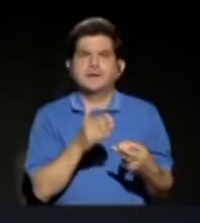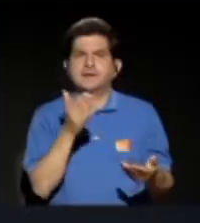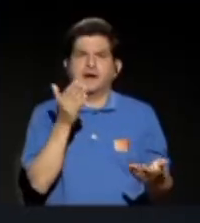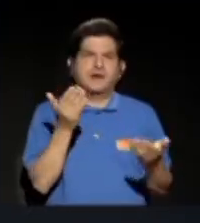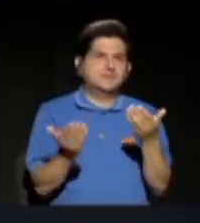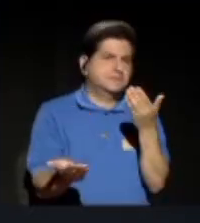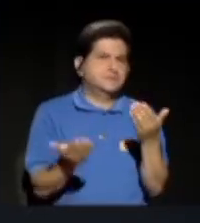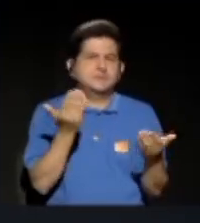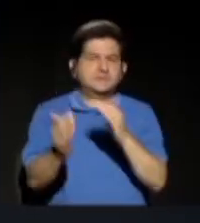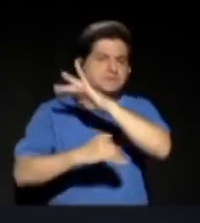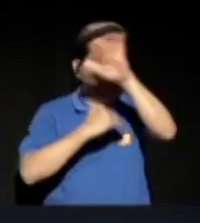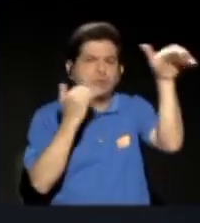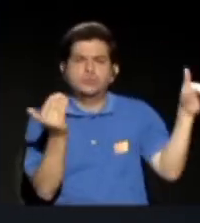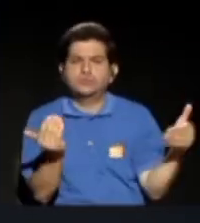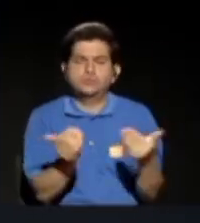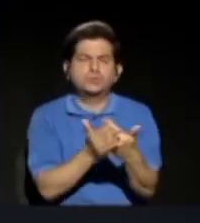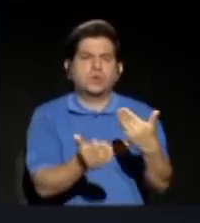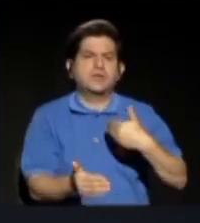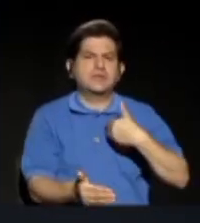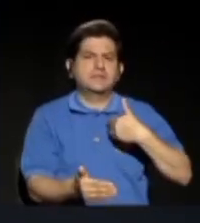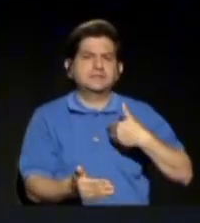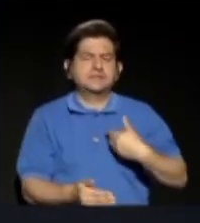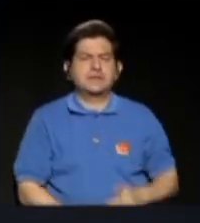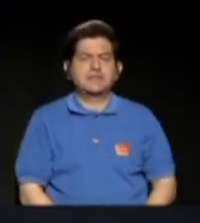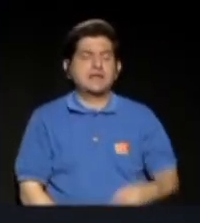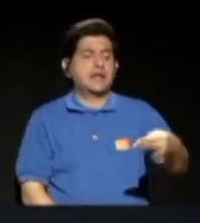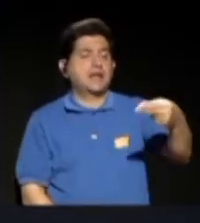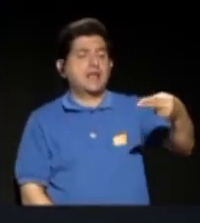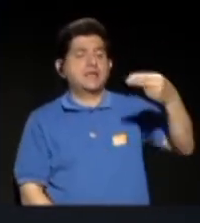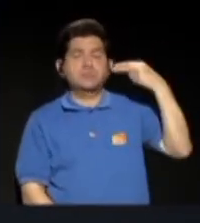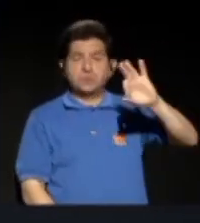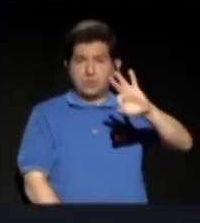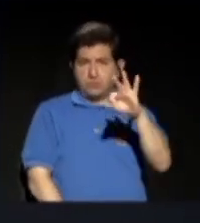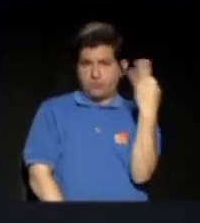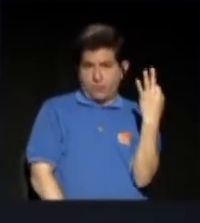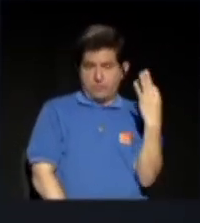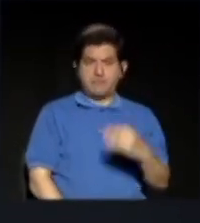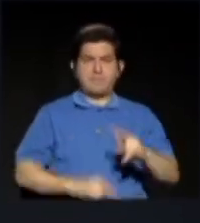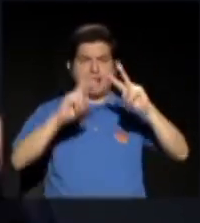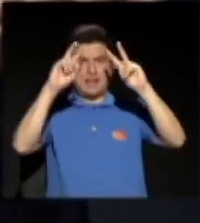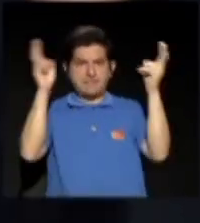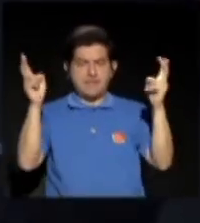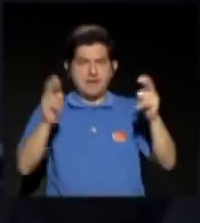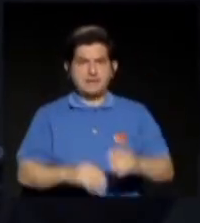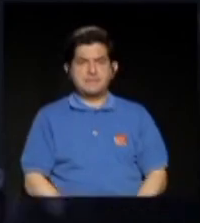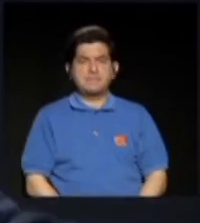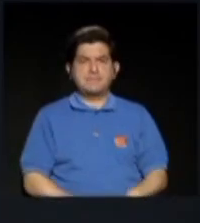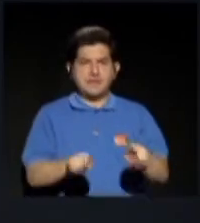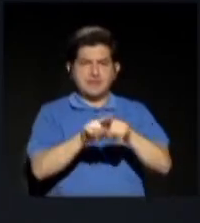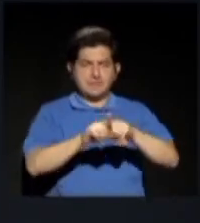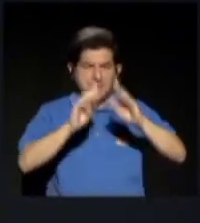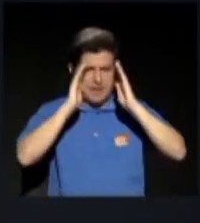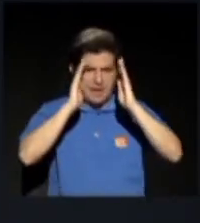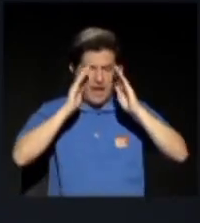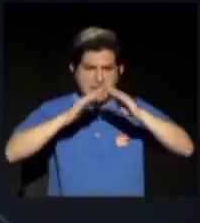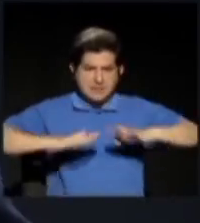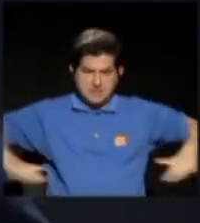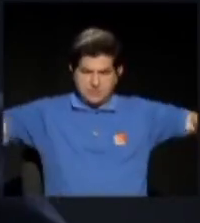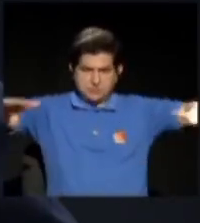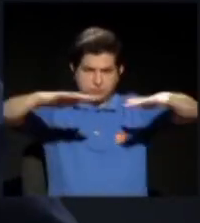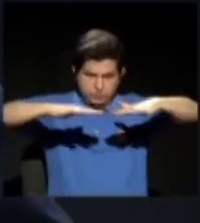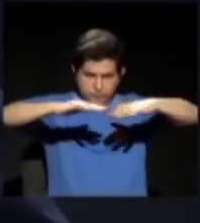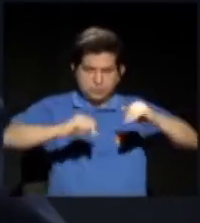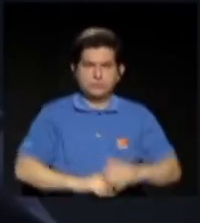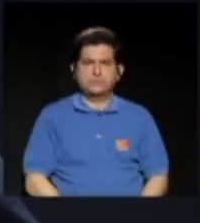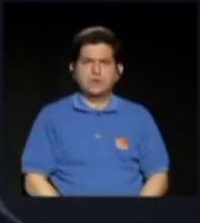con básicamente todas las que han habido en la historia, porque es el tema de la cobertura geográfica. ¿Nos